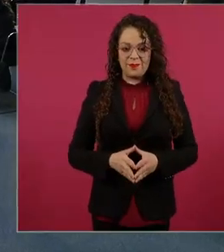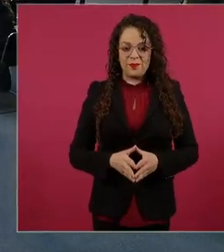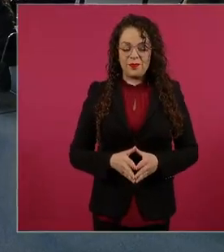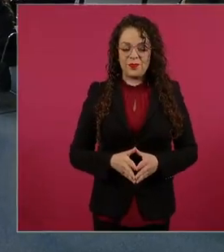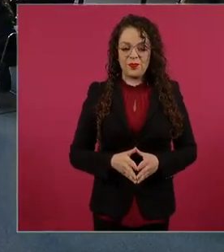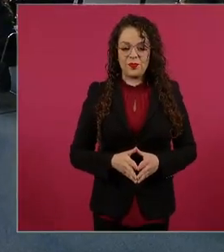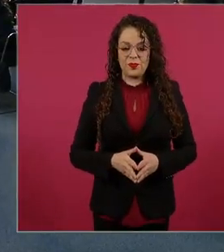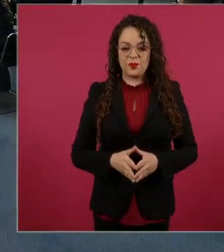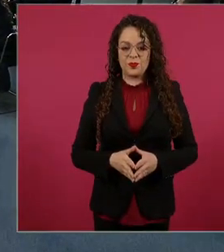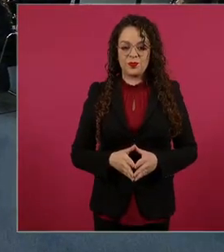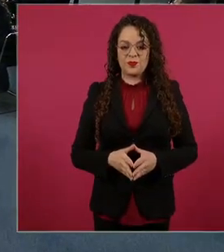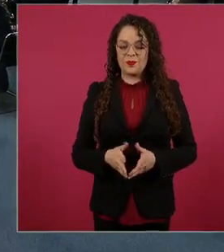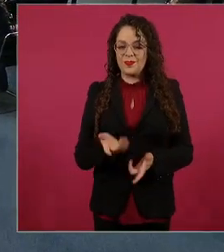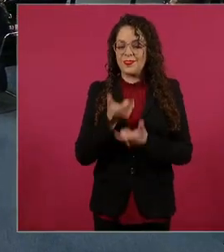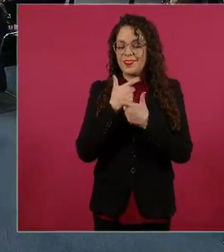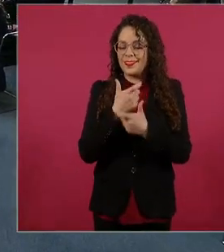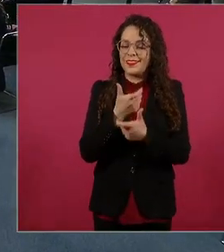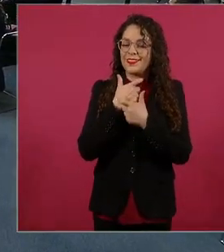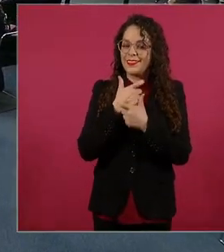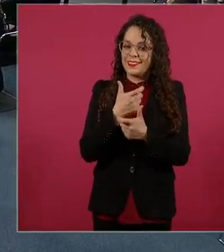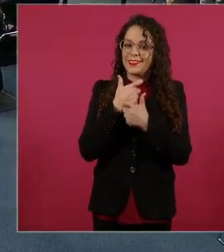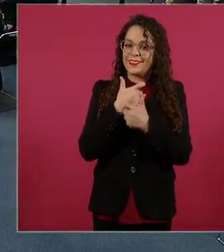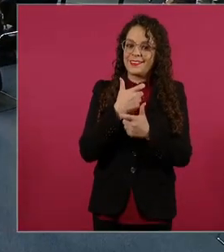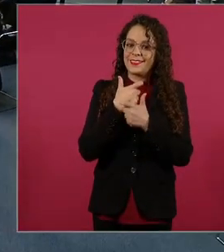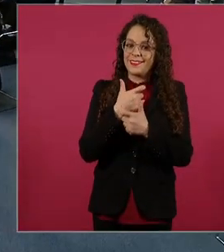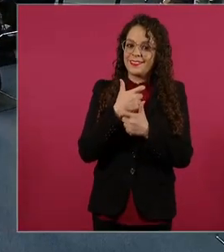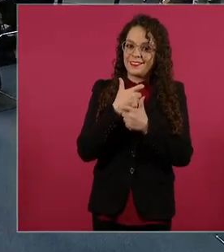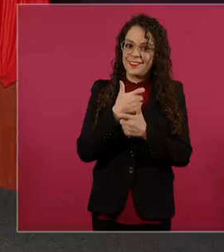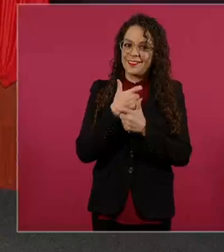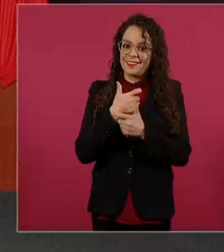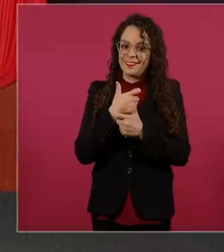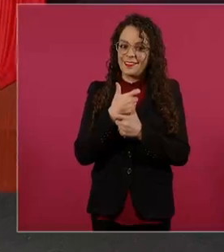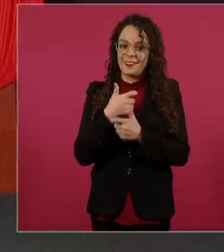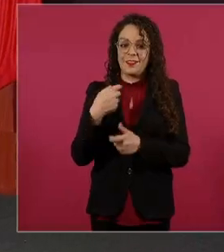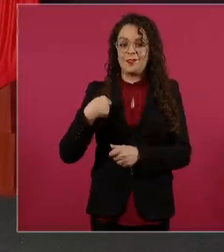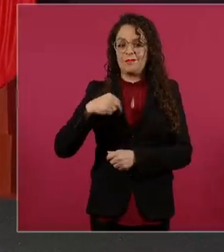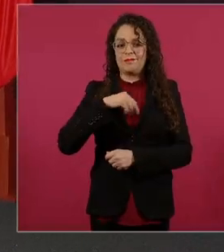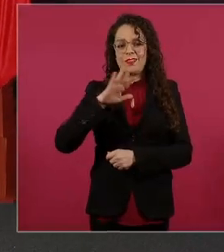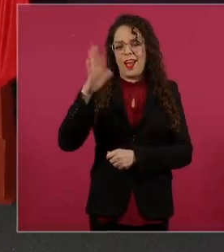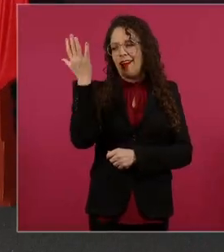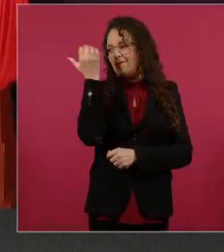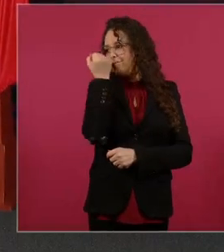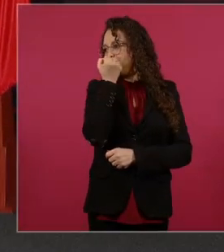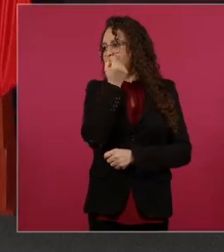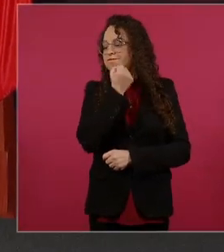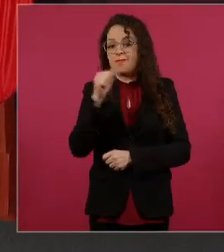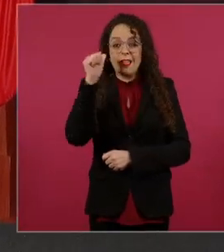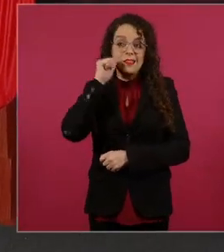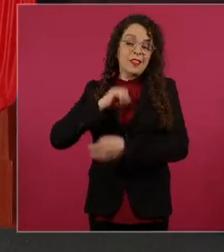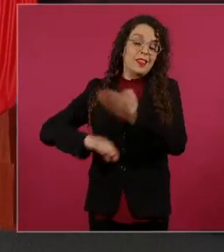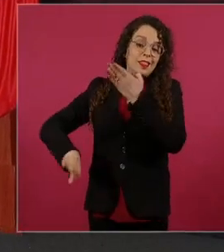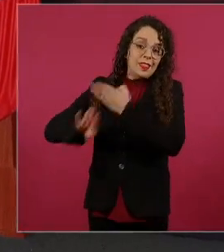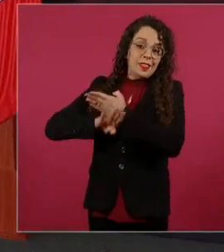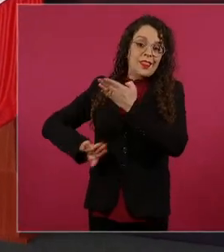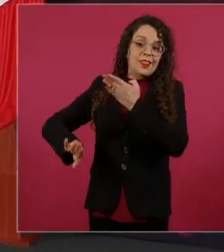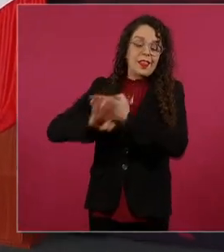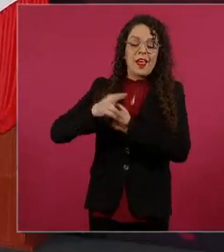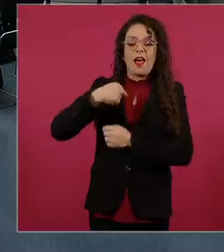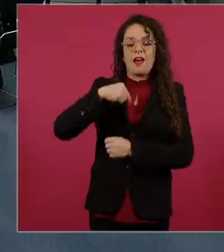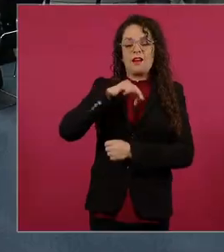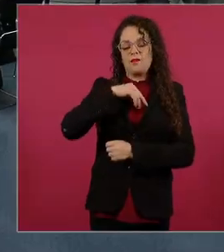pero ya somos expertos en enfrentar complot esto es lo de la pera